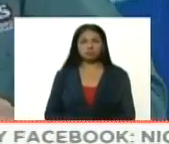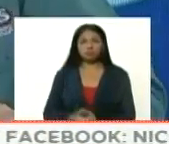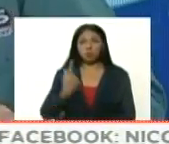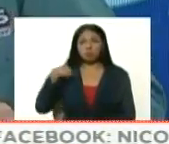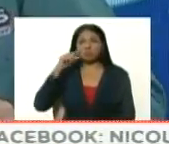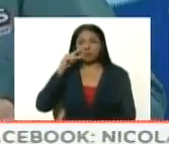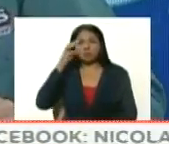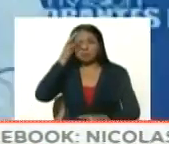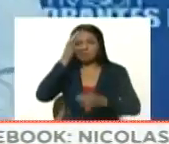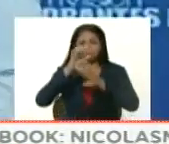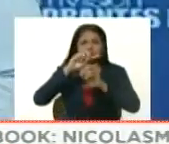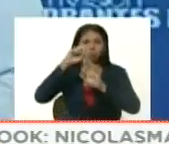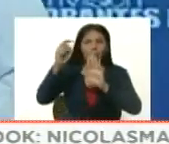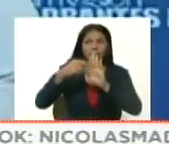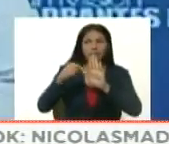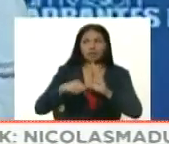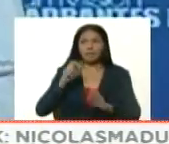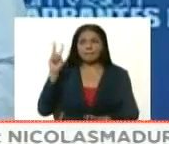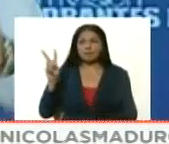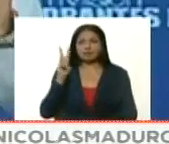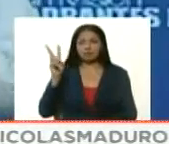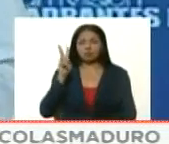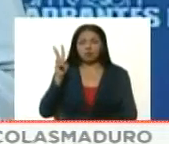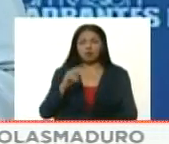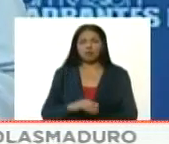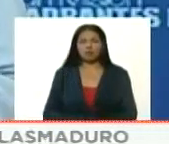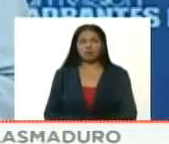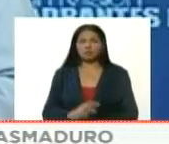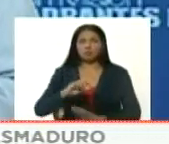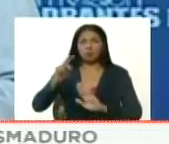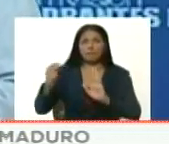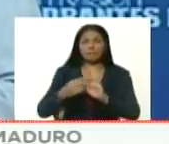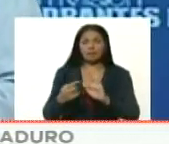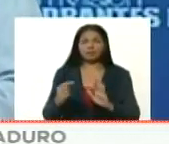fe absoluta en Venezuela, absoluta.